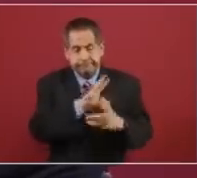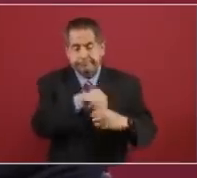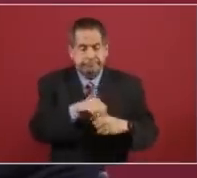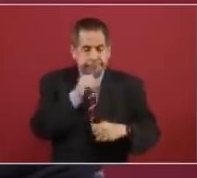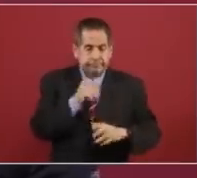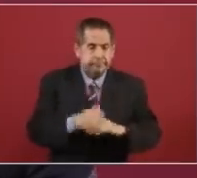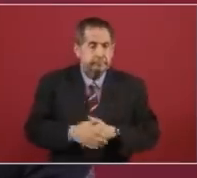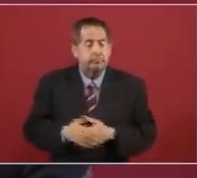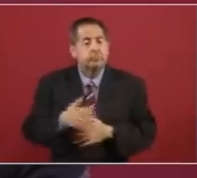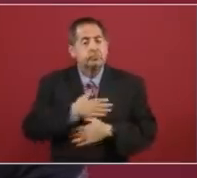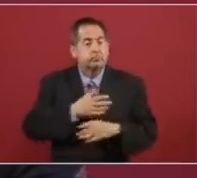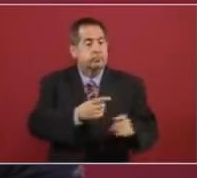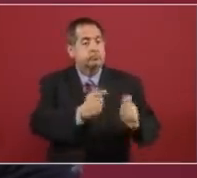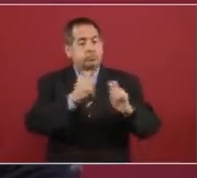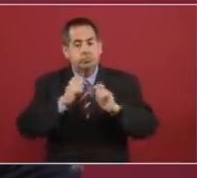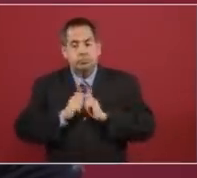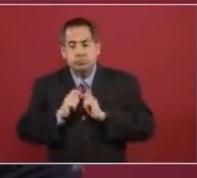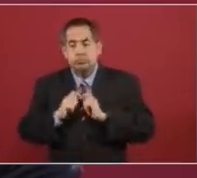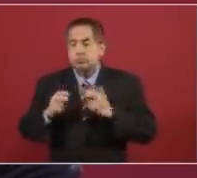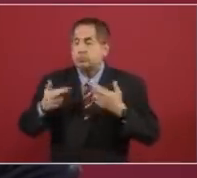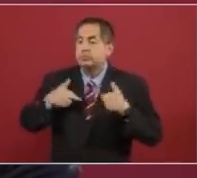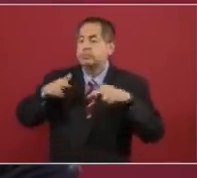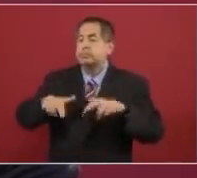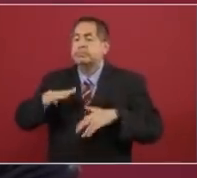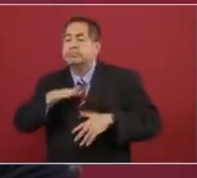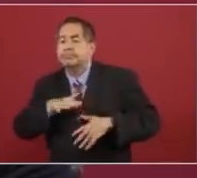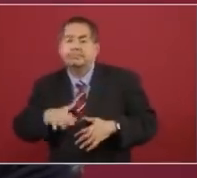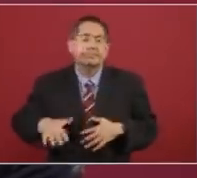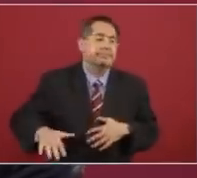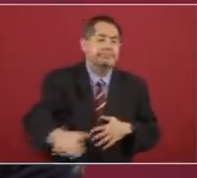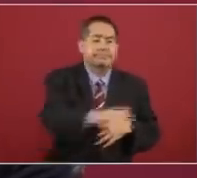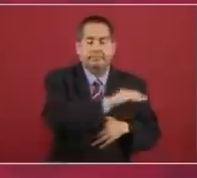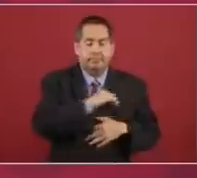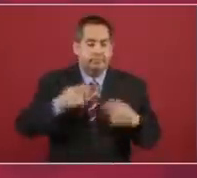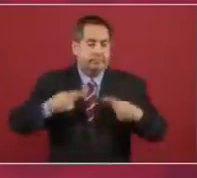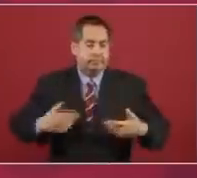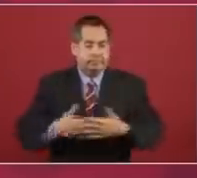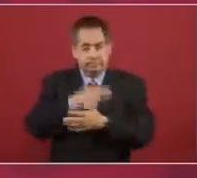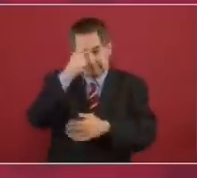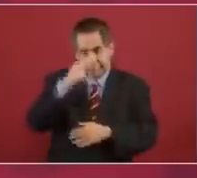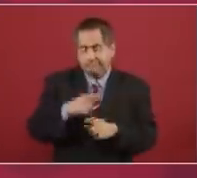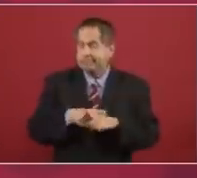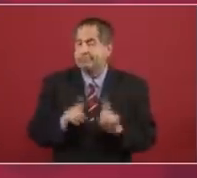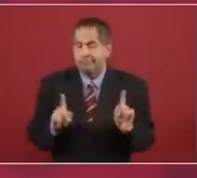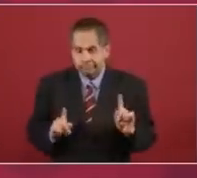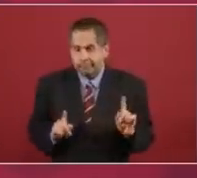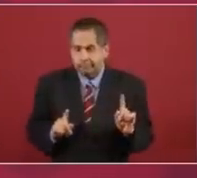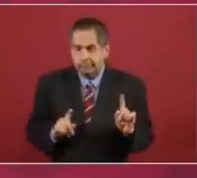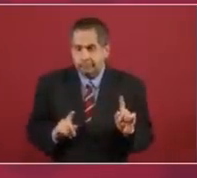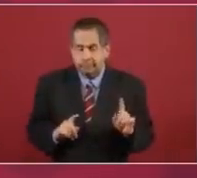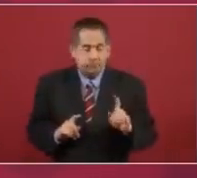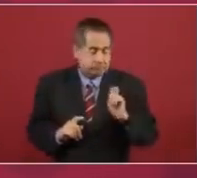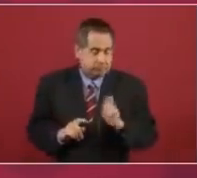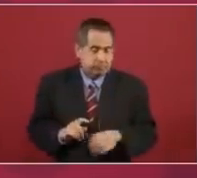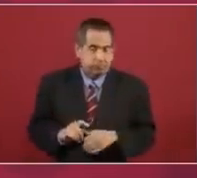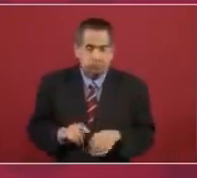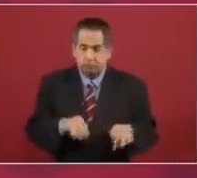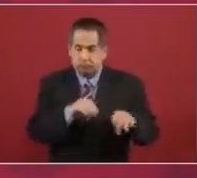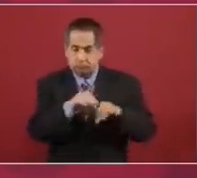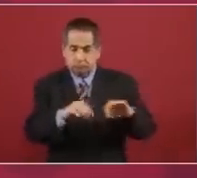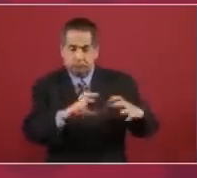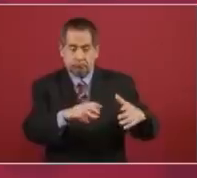la encomienda de representar a todos los mexicanos. Es distinto el trabajo